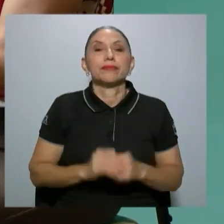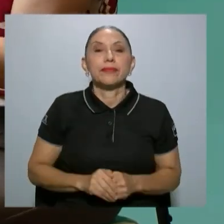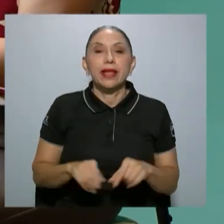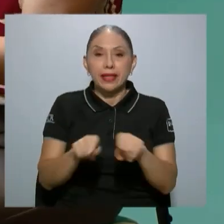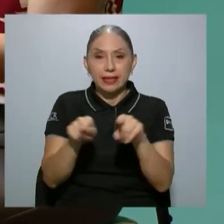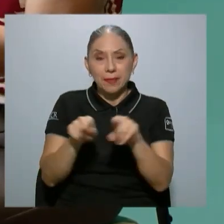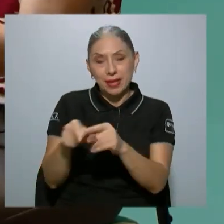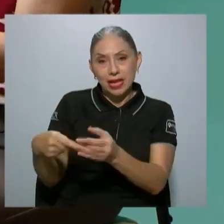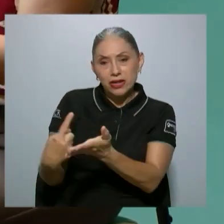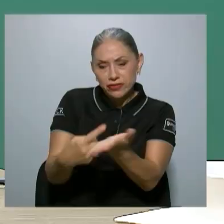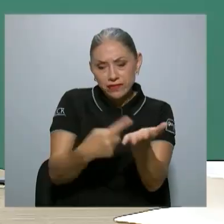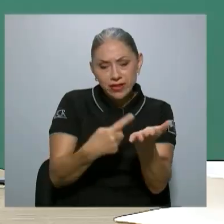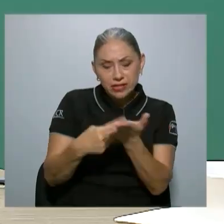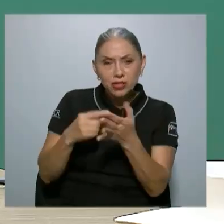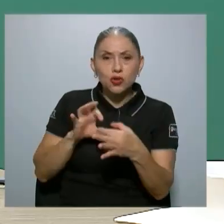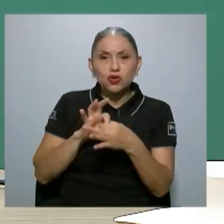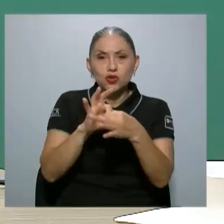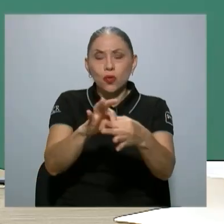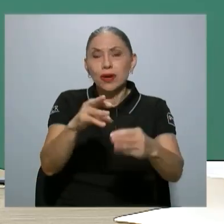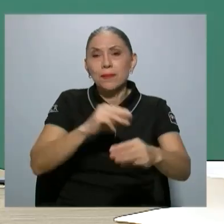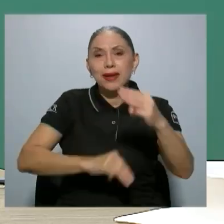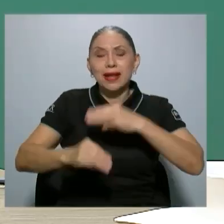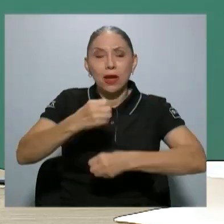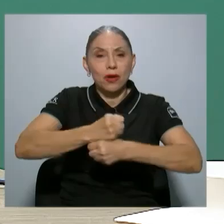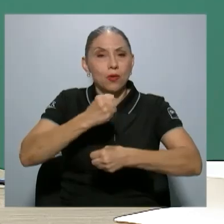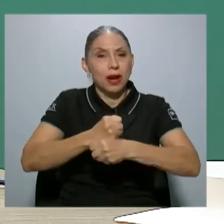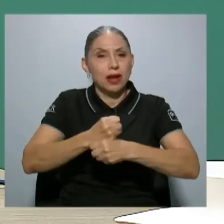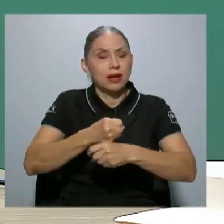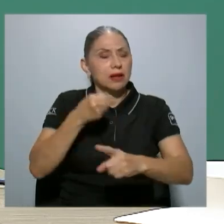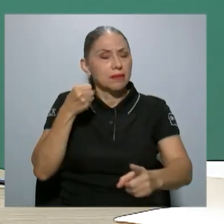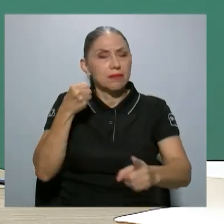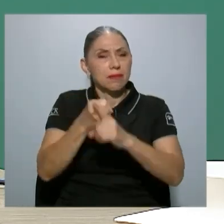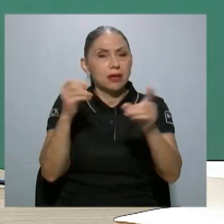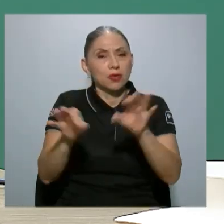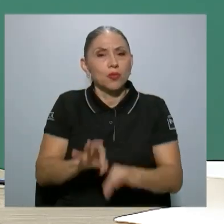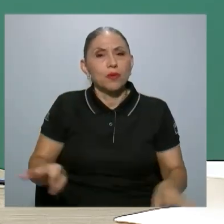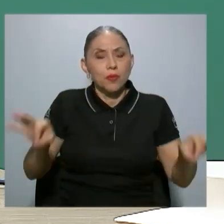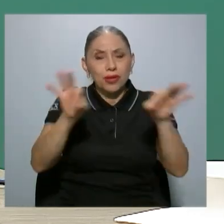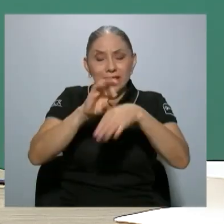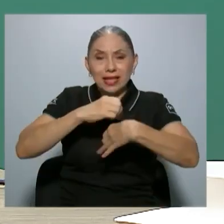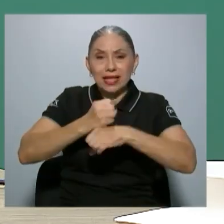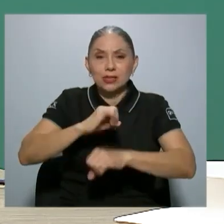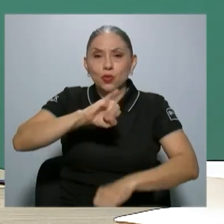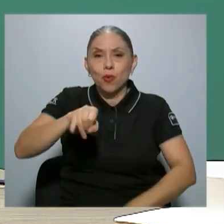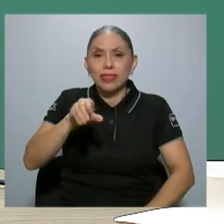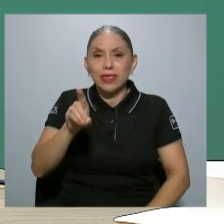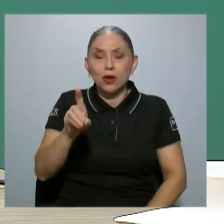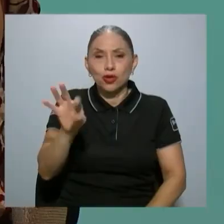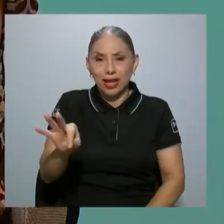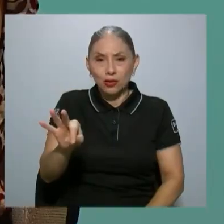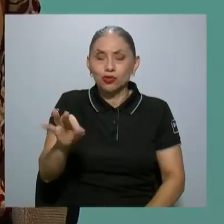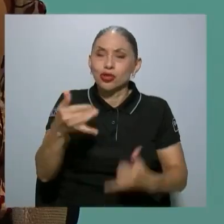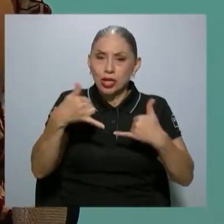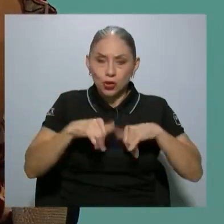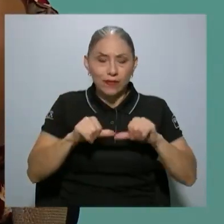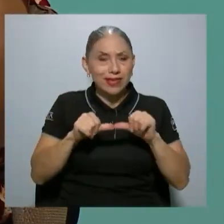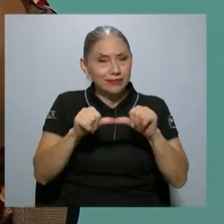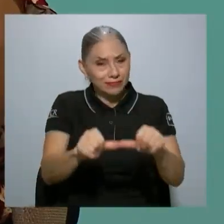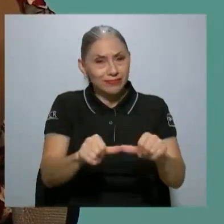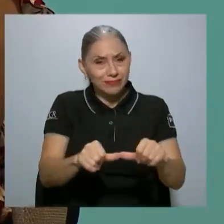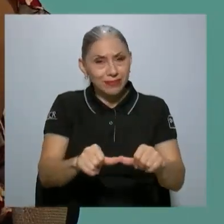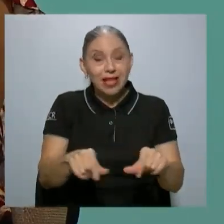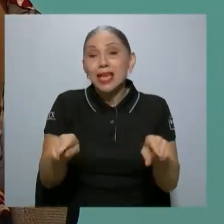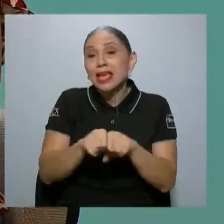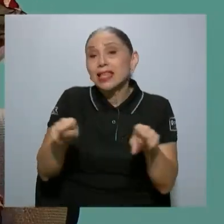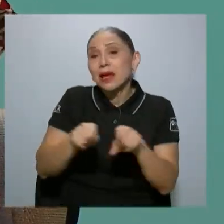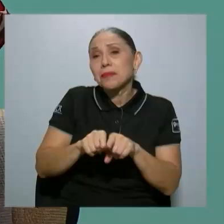laboral, tal vez realmente hay un impacto muy importante que hizo Juan Diego Trejos y se sigue haciendo ahora. Y hay temas en los cuales tal vez los economistas